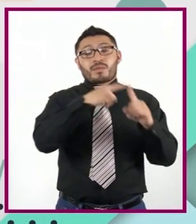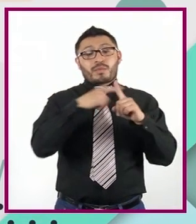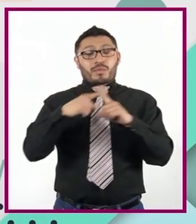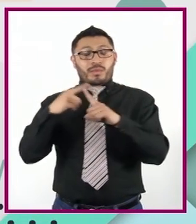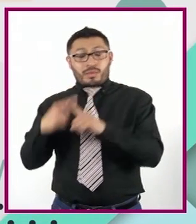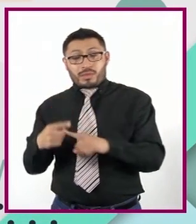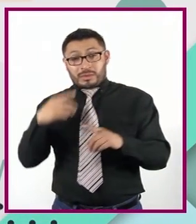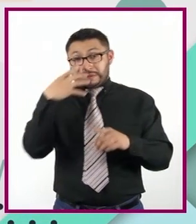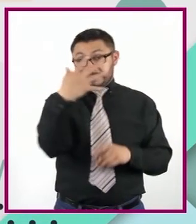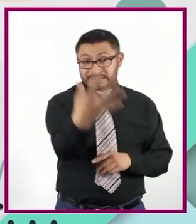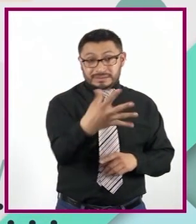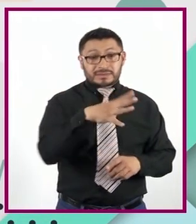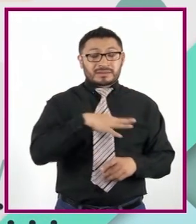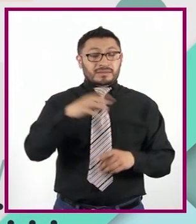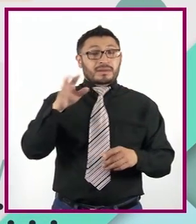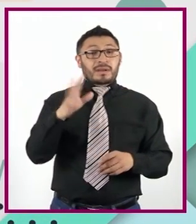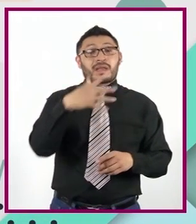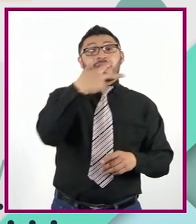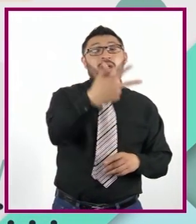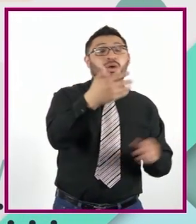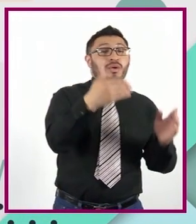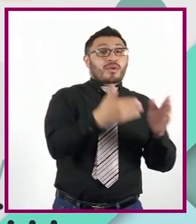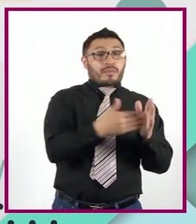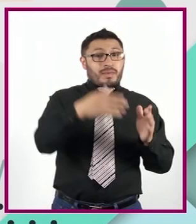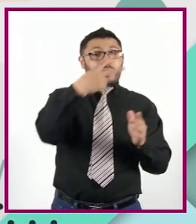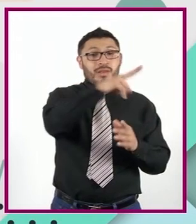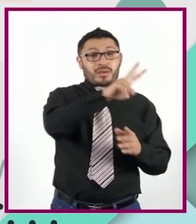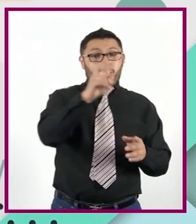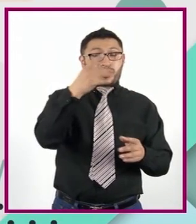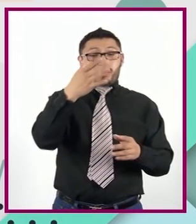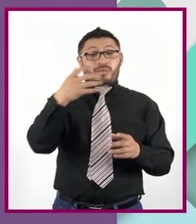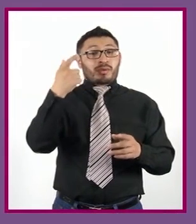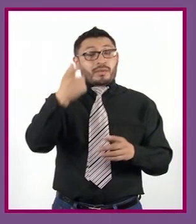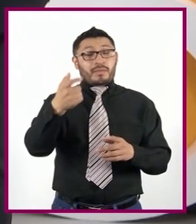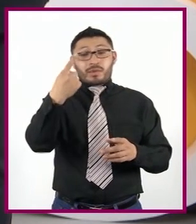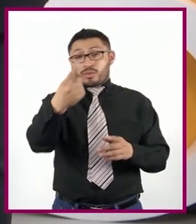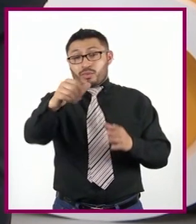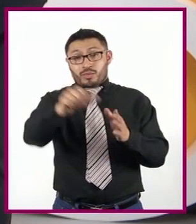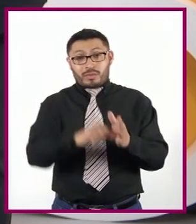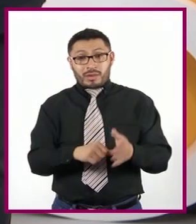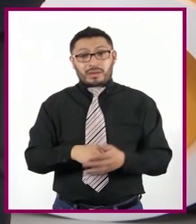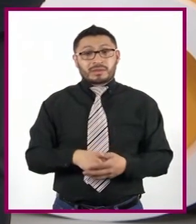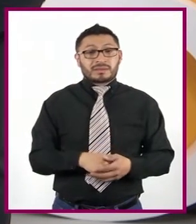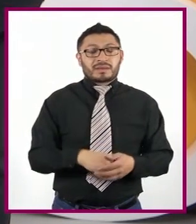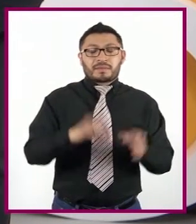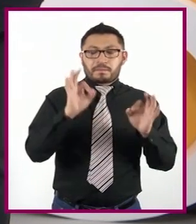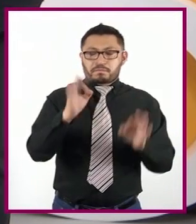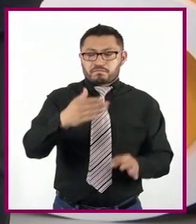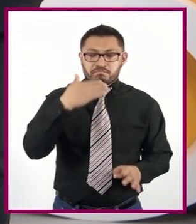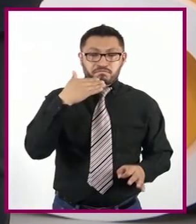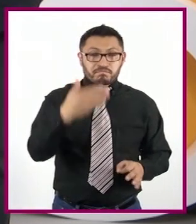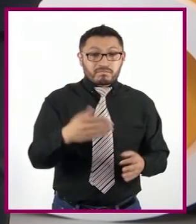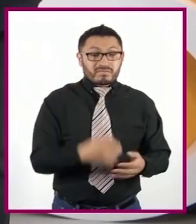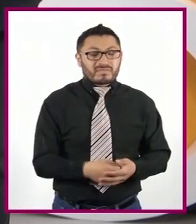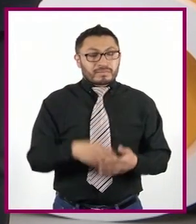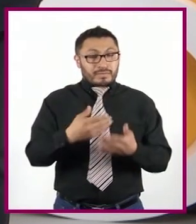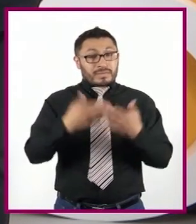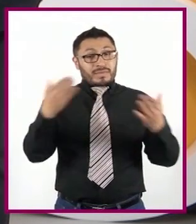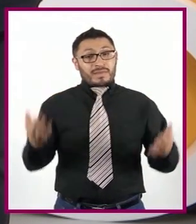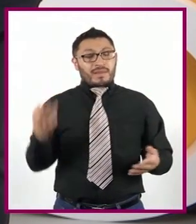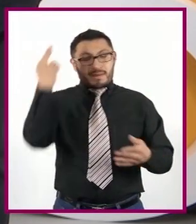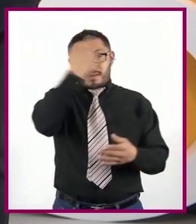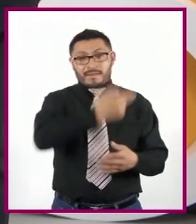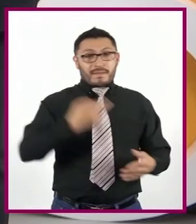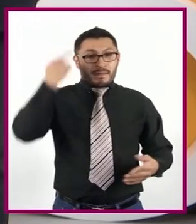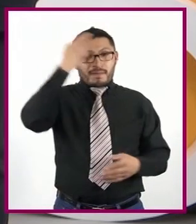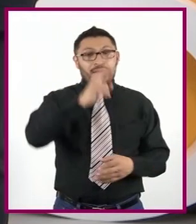multiplicarlas por 5 resulta 8,250 pesos al mes. Muy bien, ahora verifiquemos